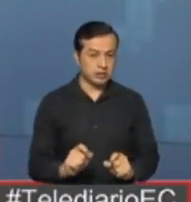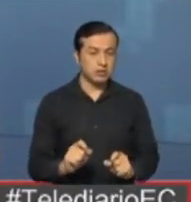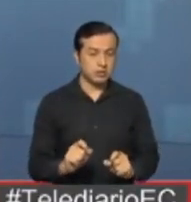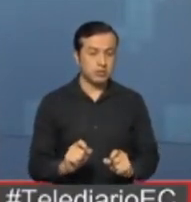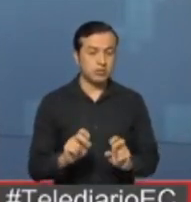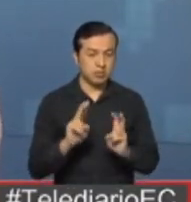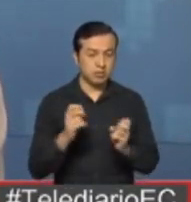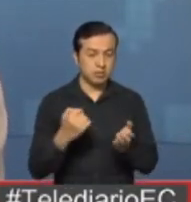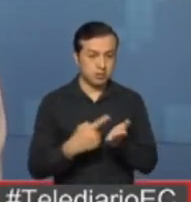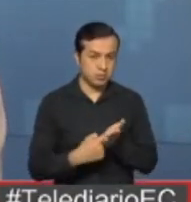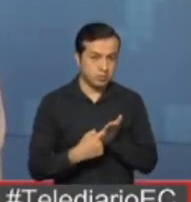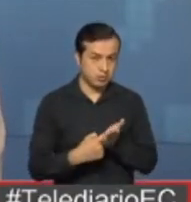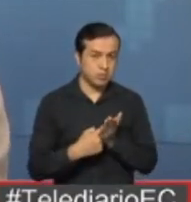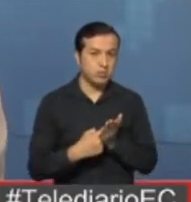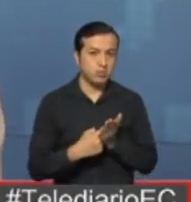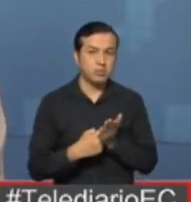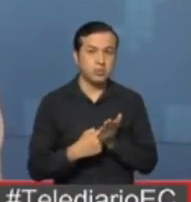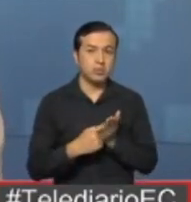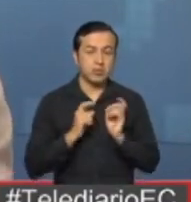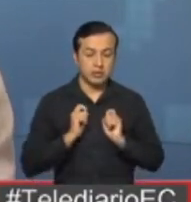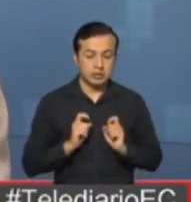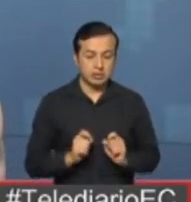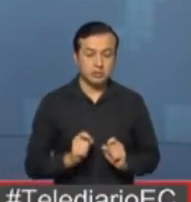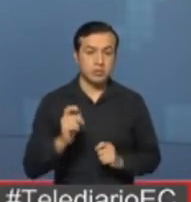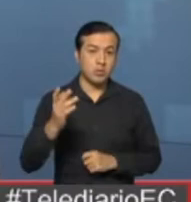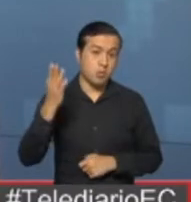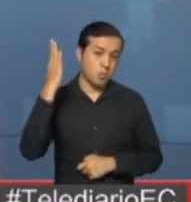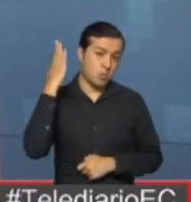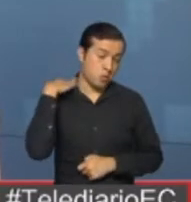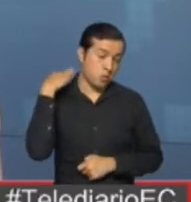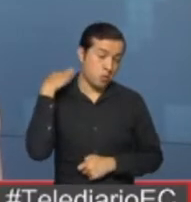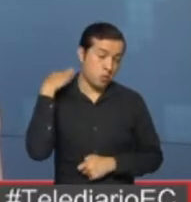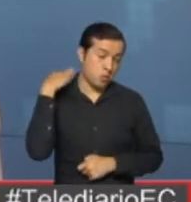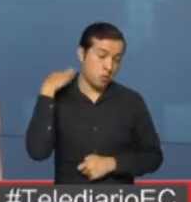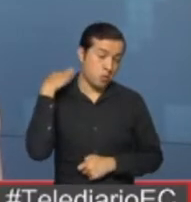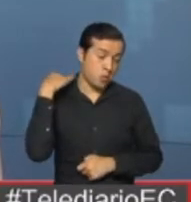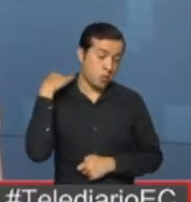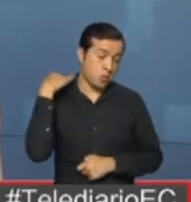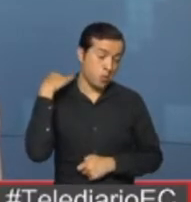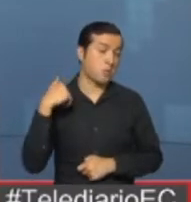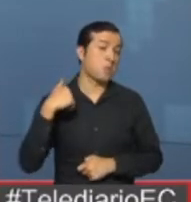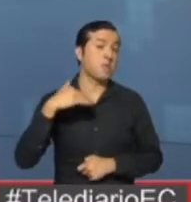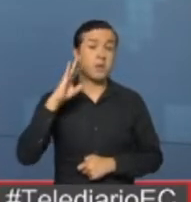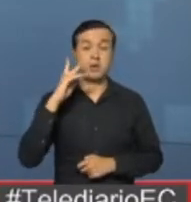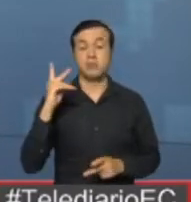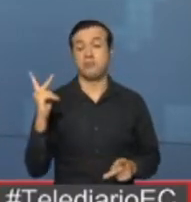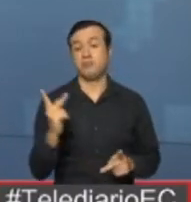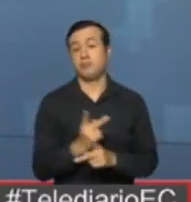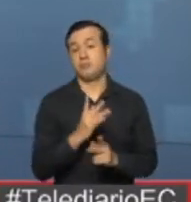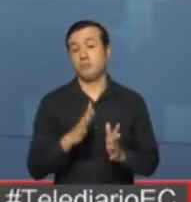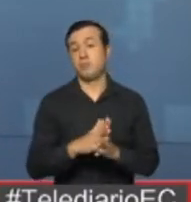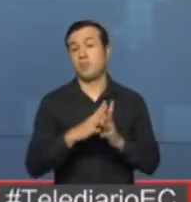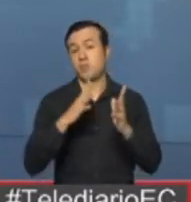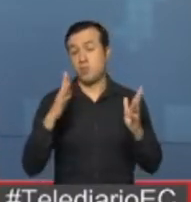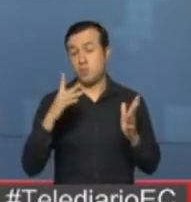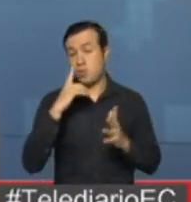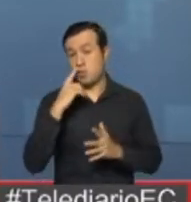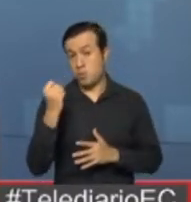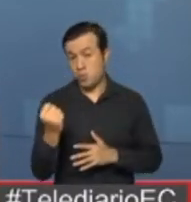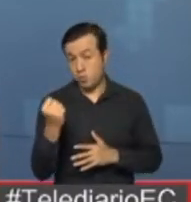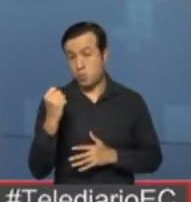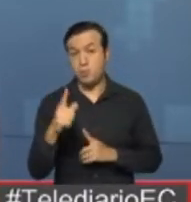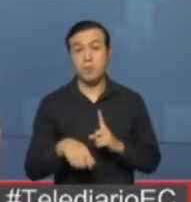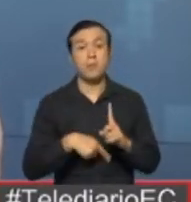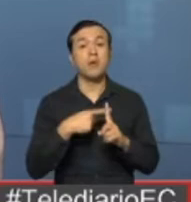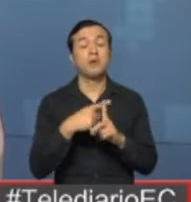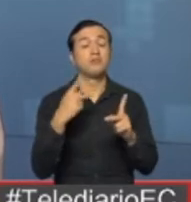convoca para conversar el cáncer justamente de pulmón es una de las enfermedades más recurrentes en los hombres y una de